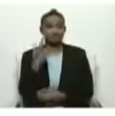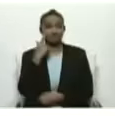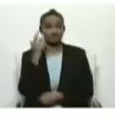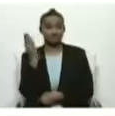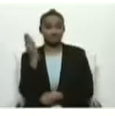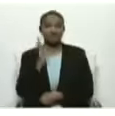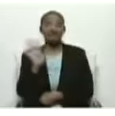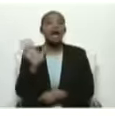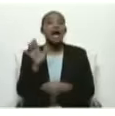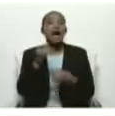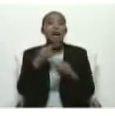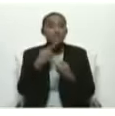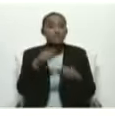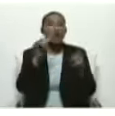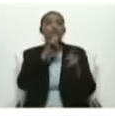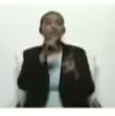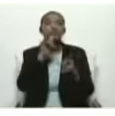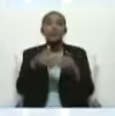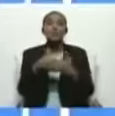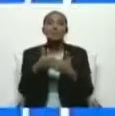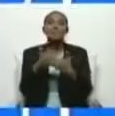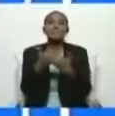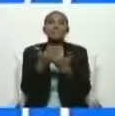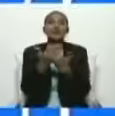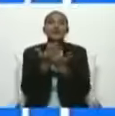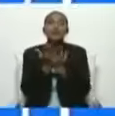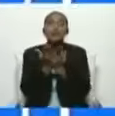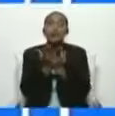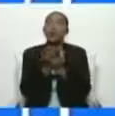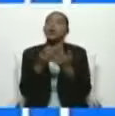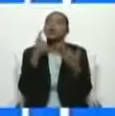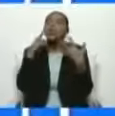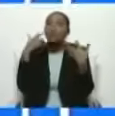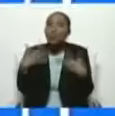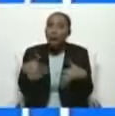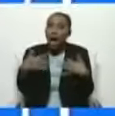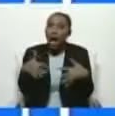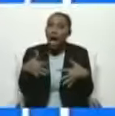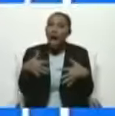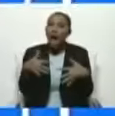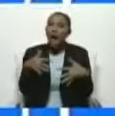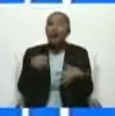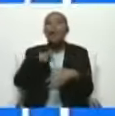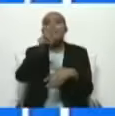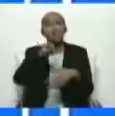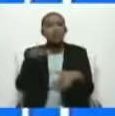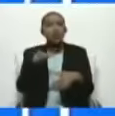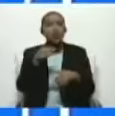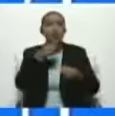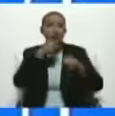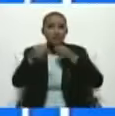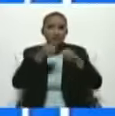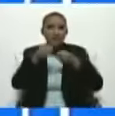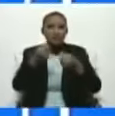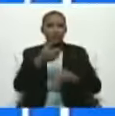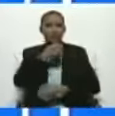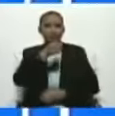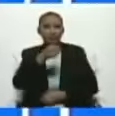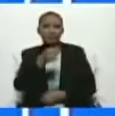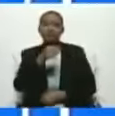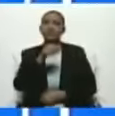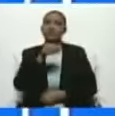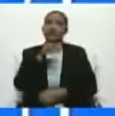ya en la madrugada. Pero miren qué cosa, es que de verdad los medios de comunicación de esta dictadura mediática